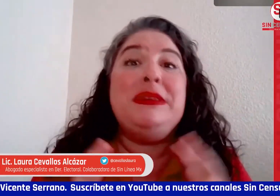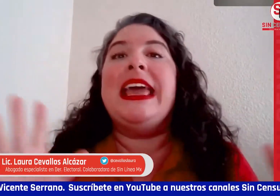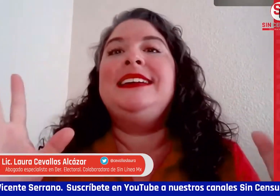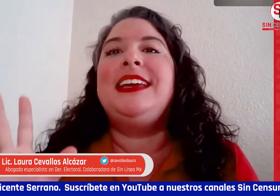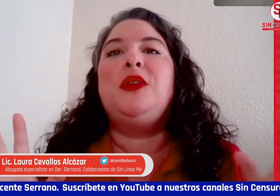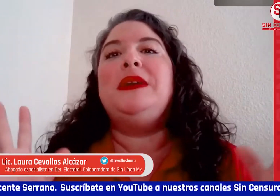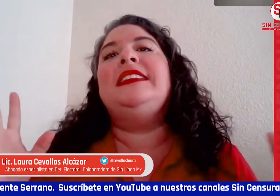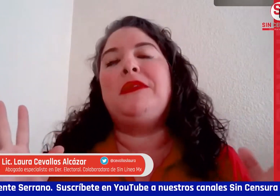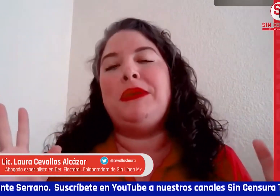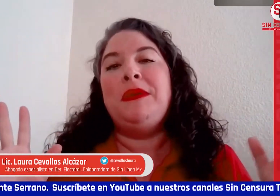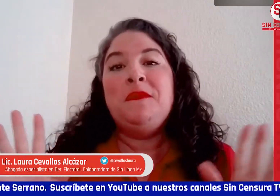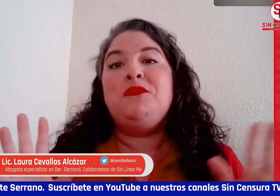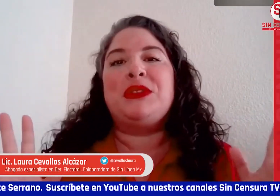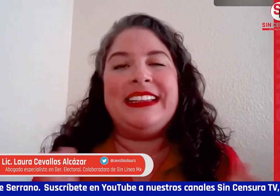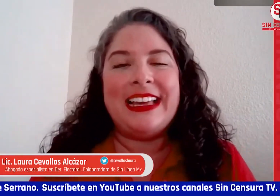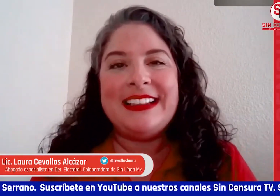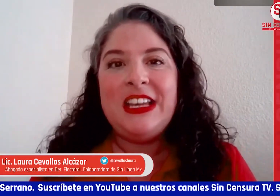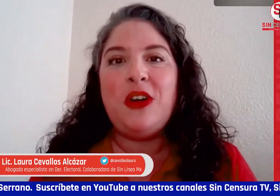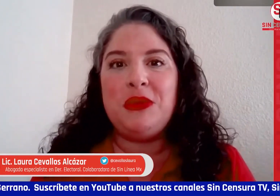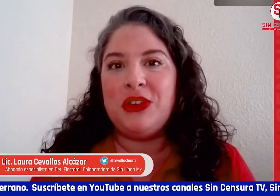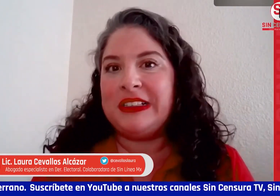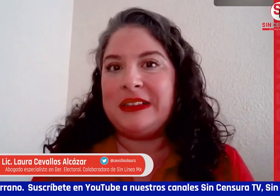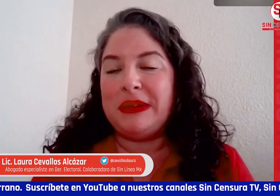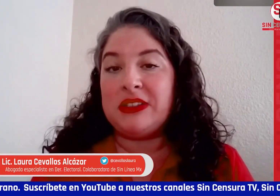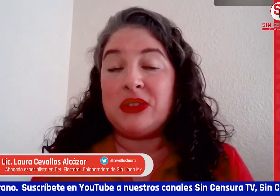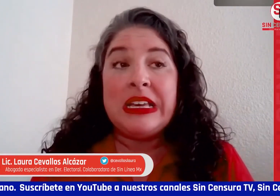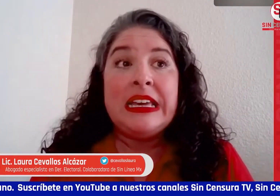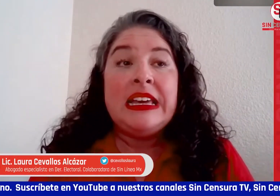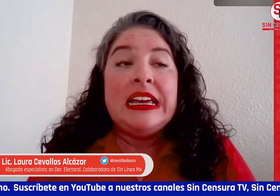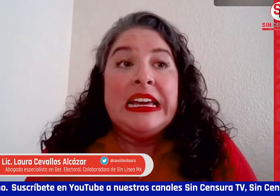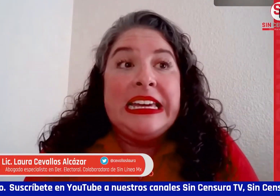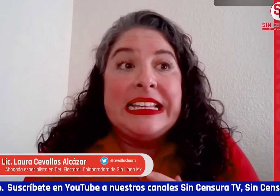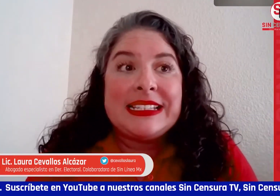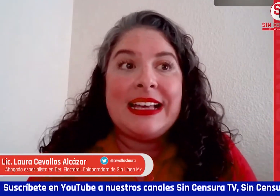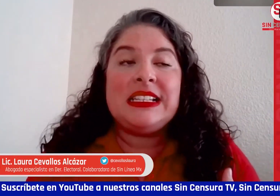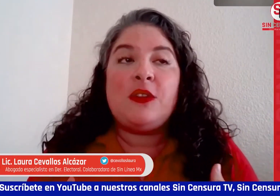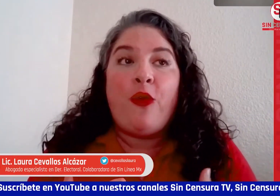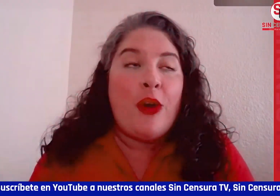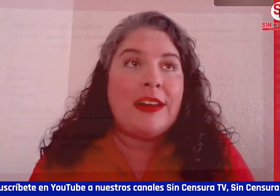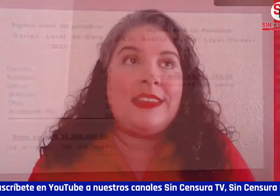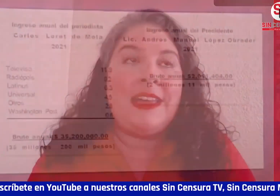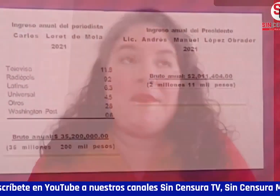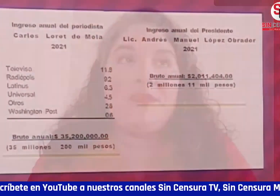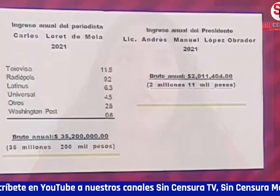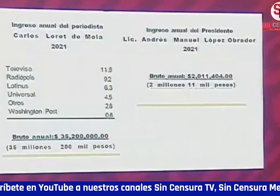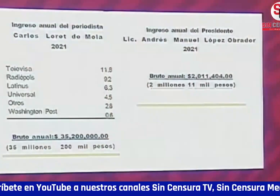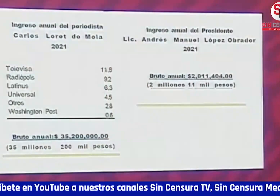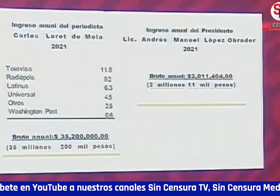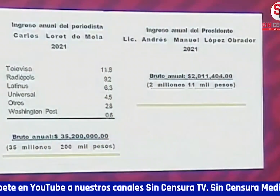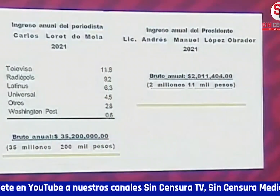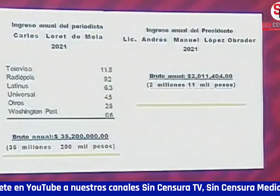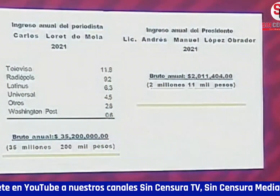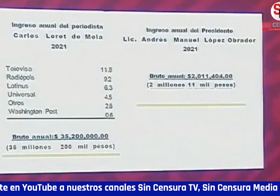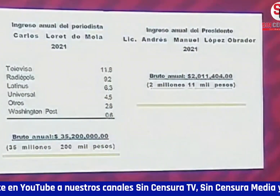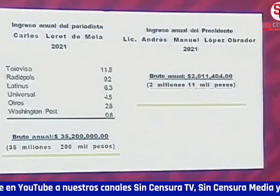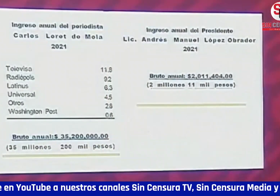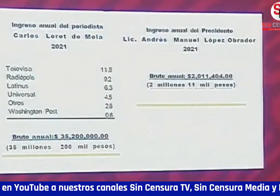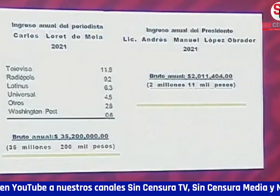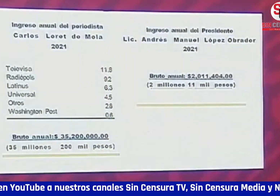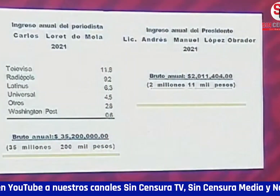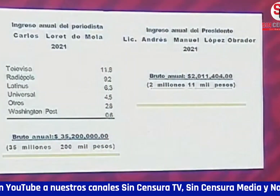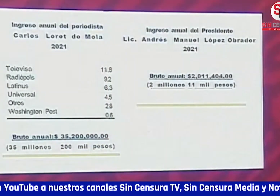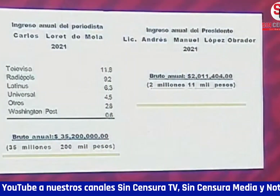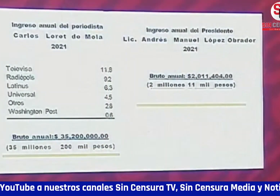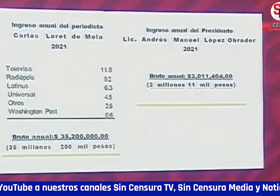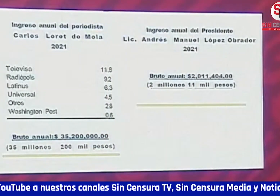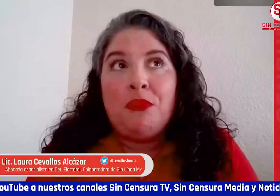yo también quiero venderme por 35 millones de pesos! Quizás es fuerte lo que voy a decir